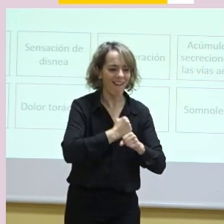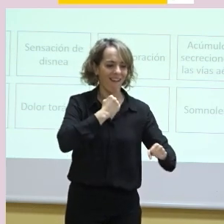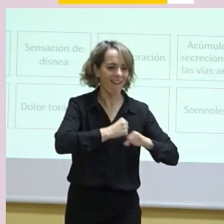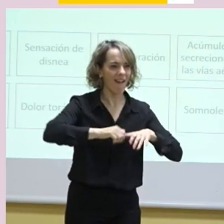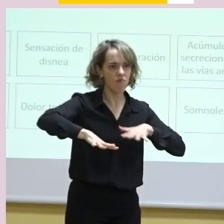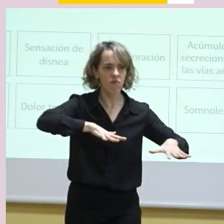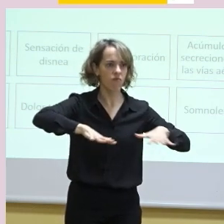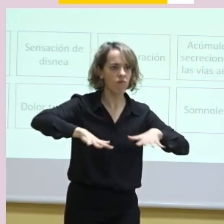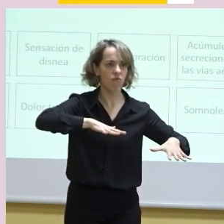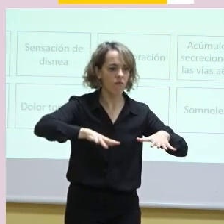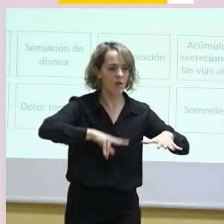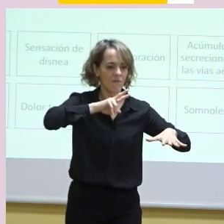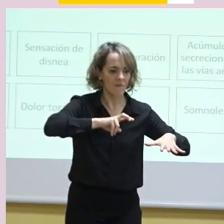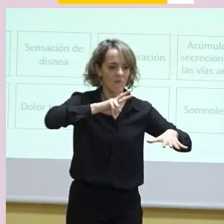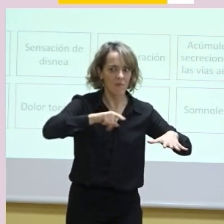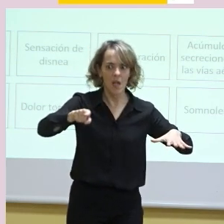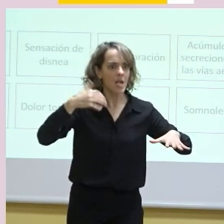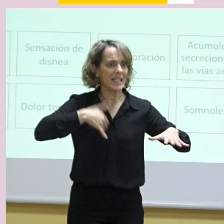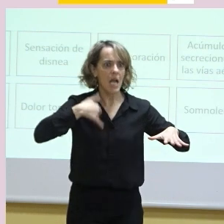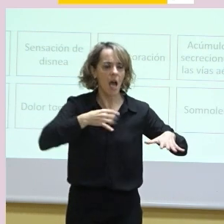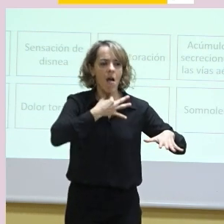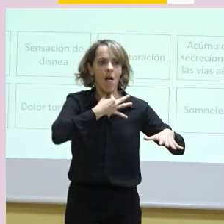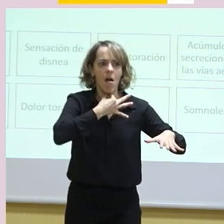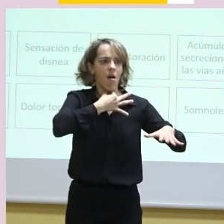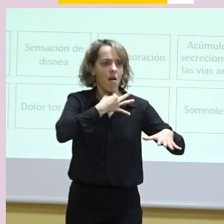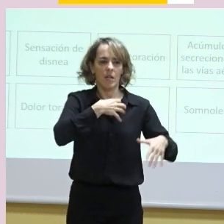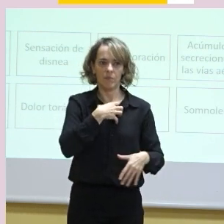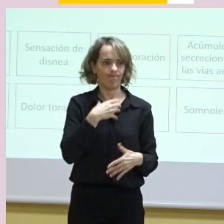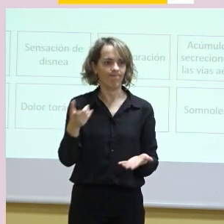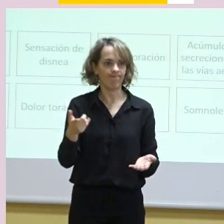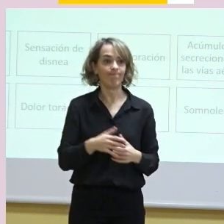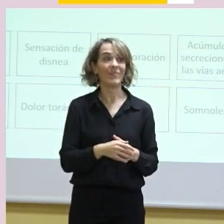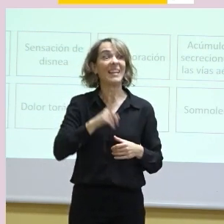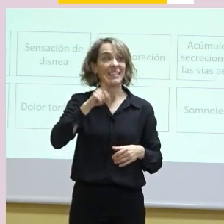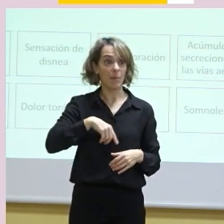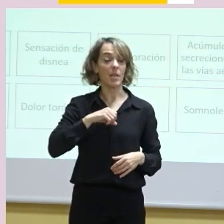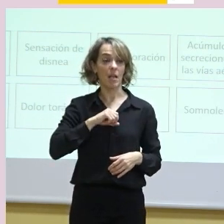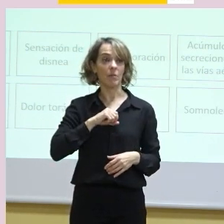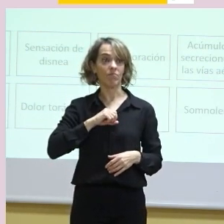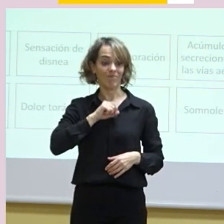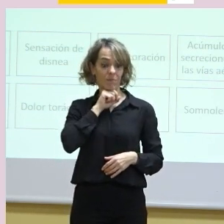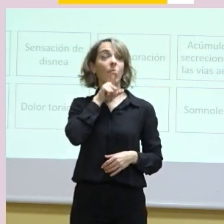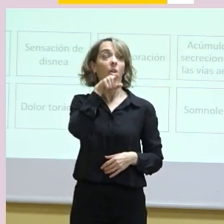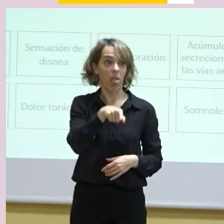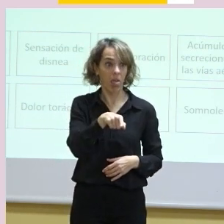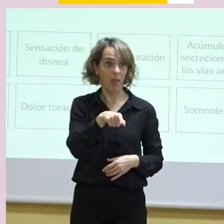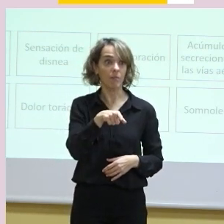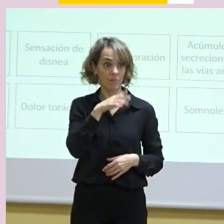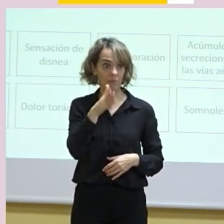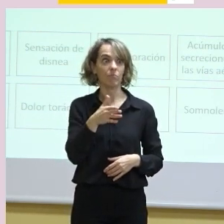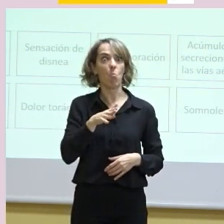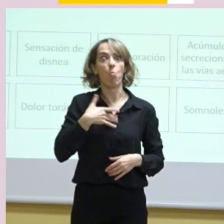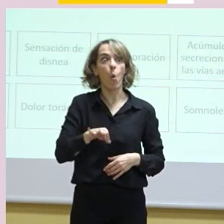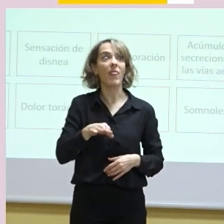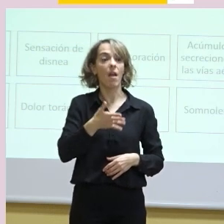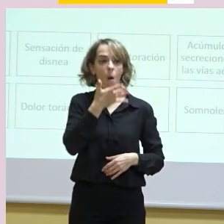requerimiento de oxígeno normal. Ellos ya sienten ahogo. Puede haber expectoración, evidentemente, acúmulo de secreciones en las vías aéreas, puede